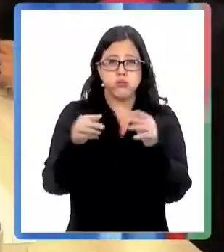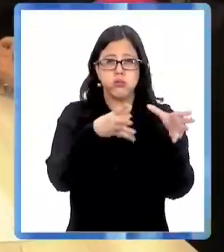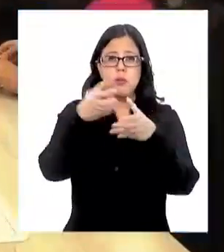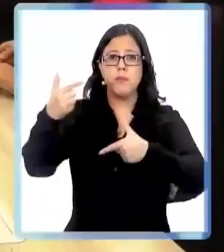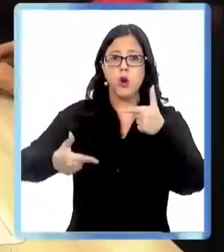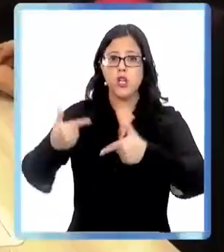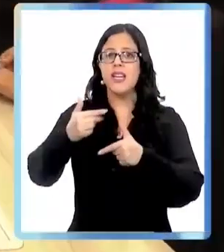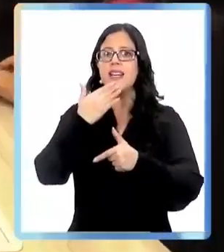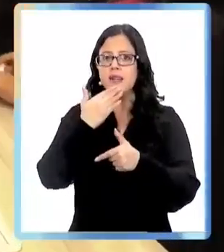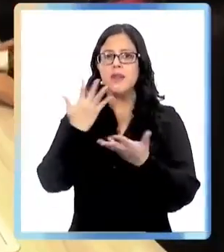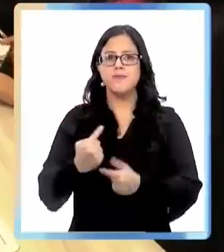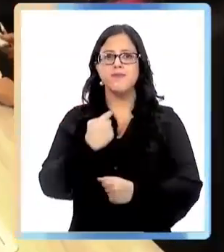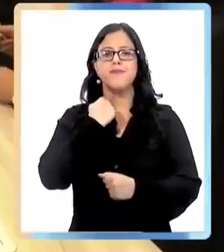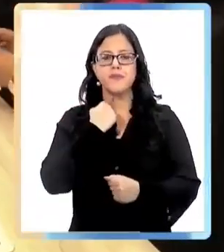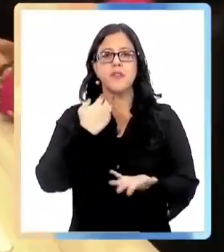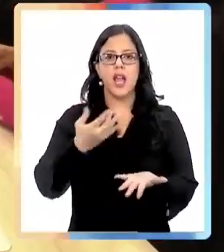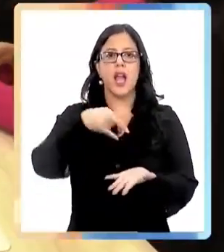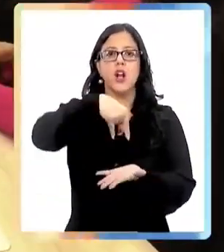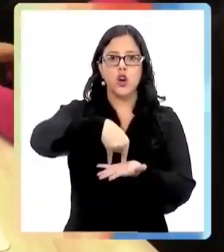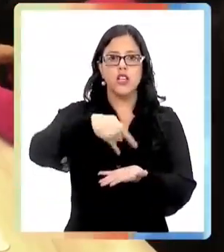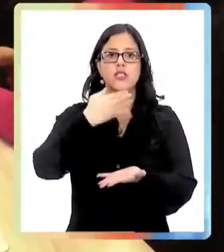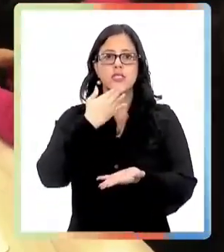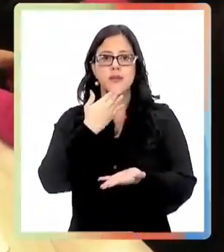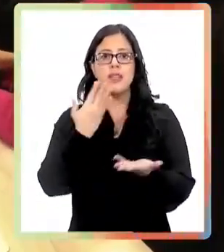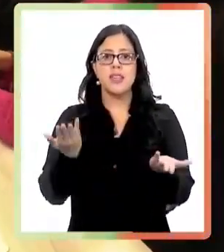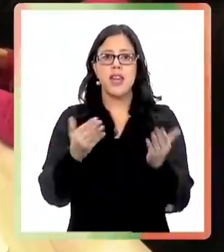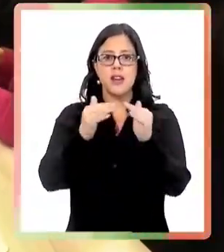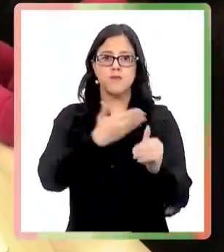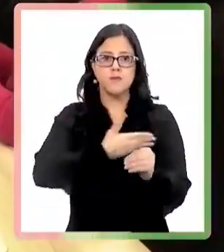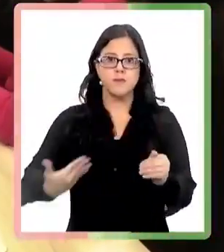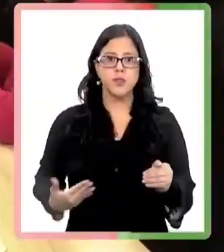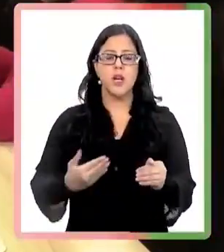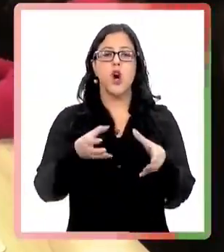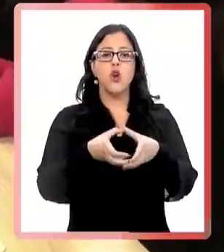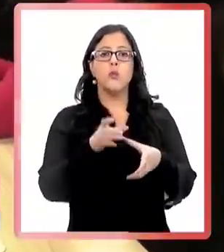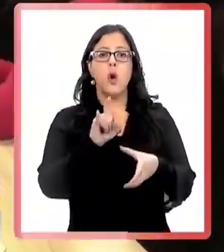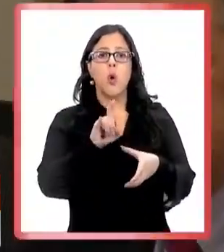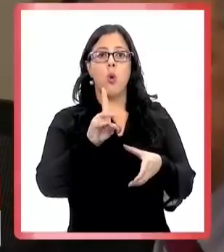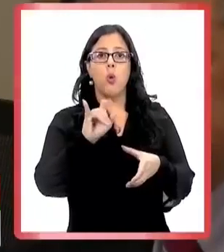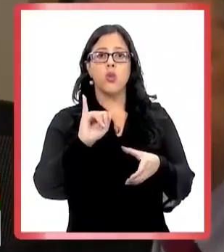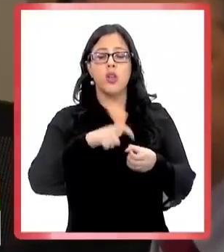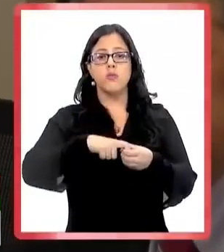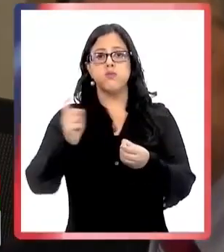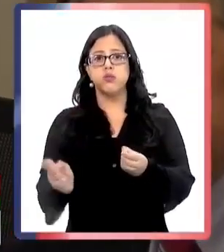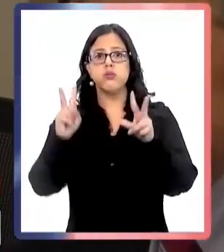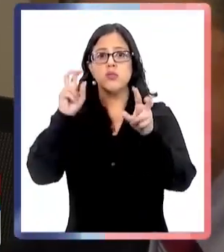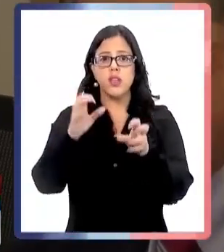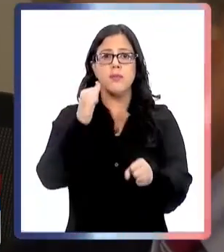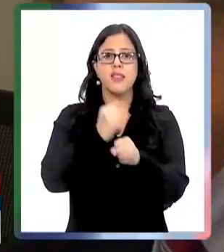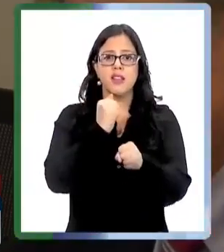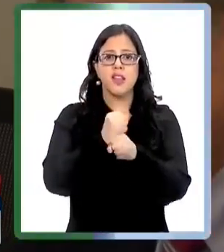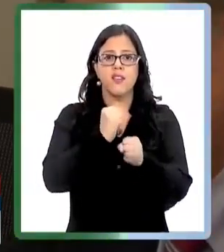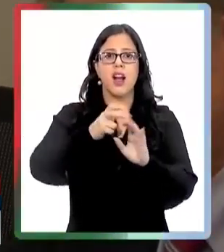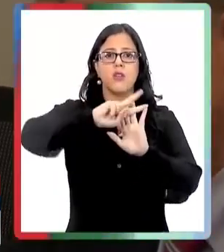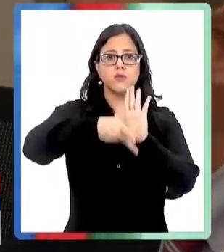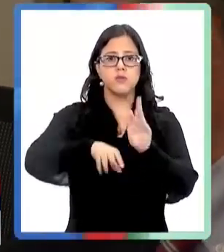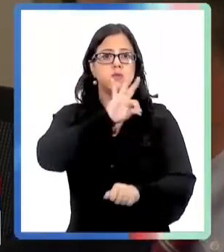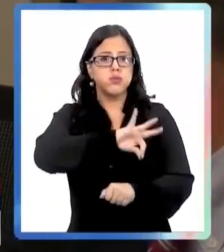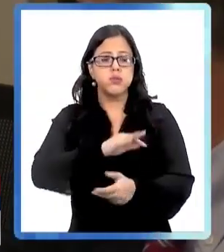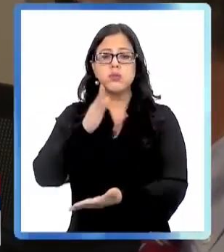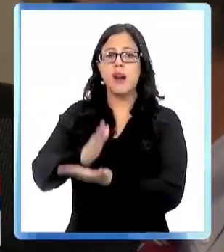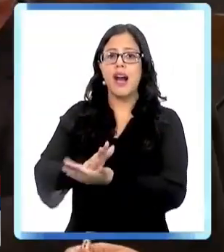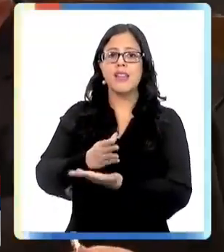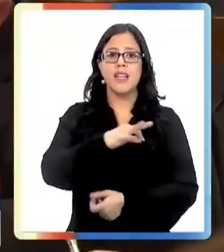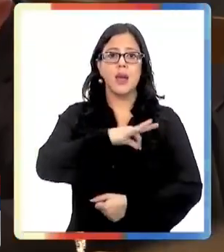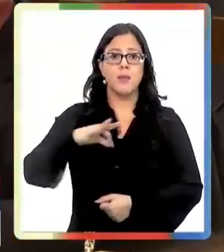las esquirlas políticas alcanzaron a La Moneda y al Parlamento, porque la UDI abandonó la mesa de conversaciones para una reforma al